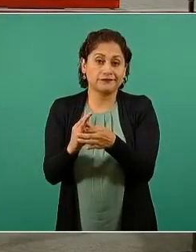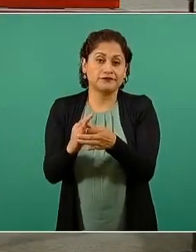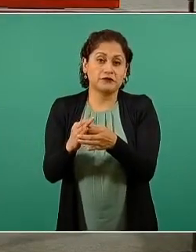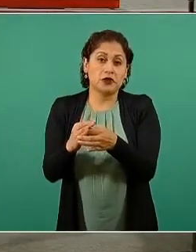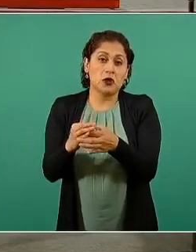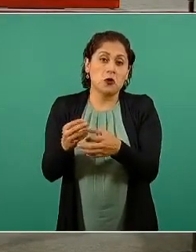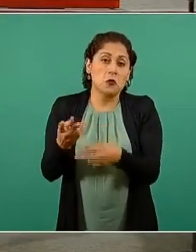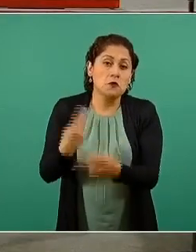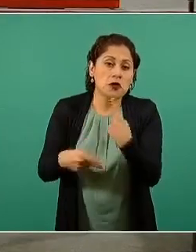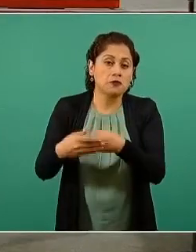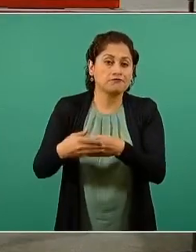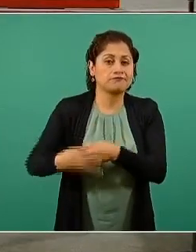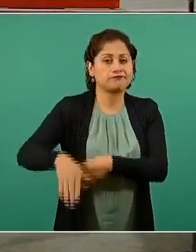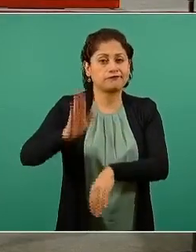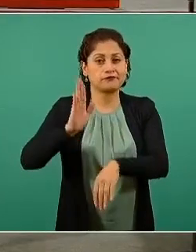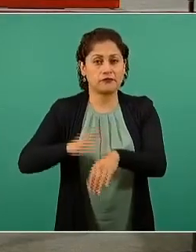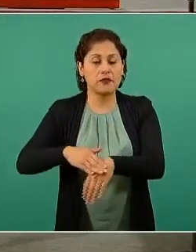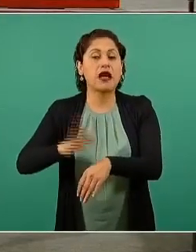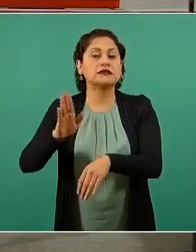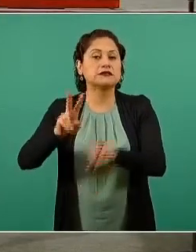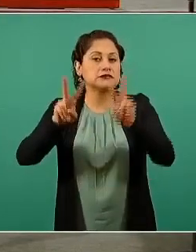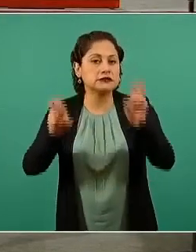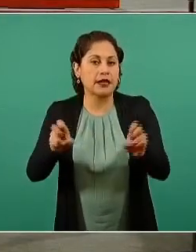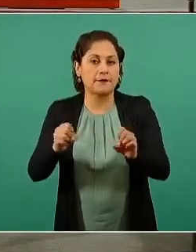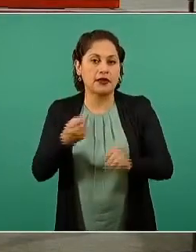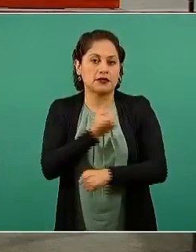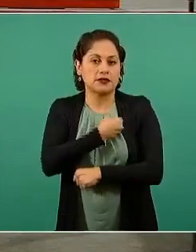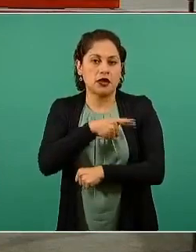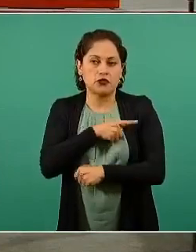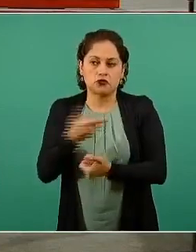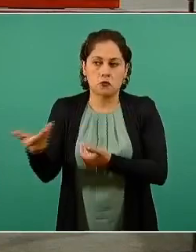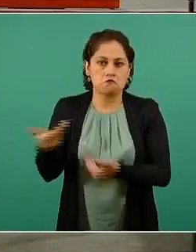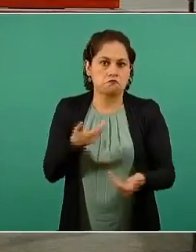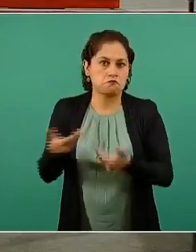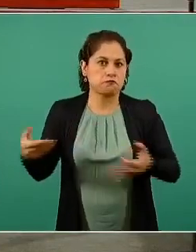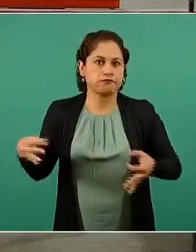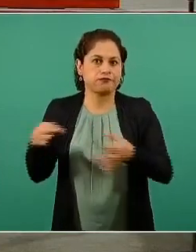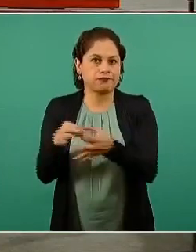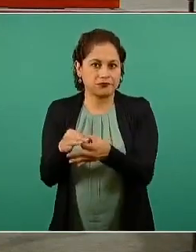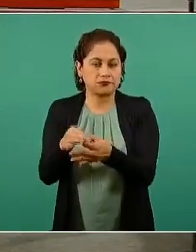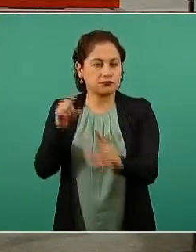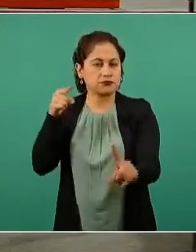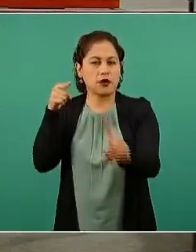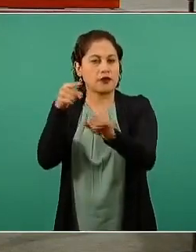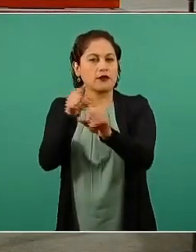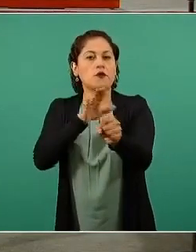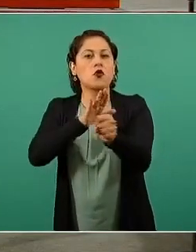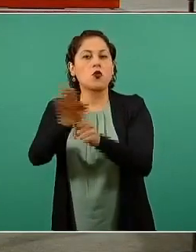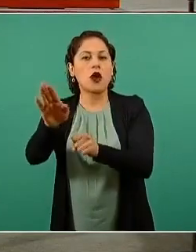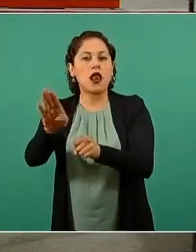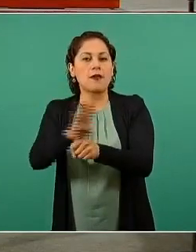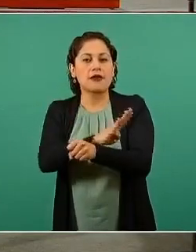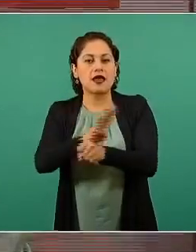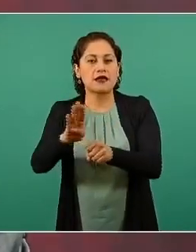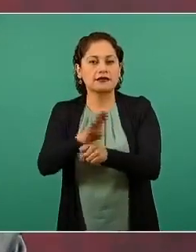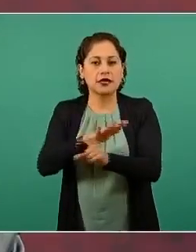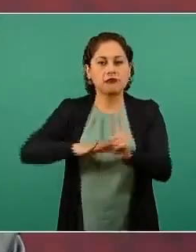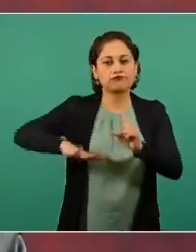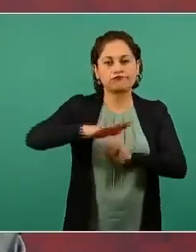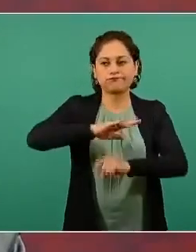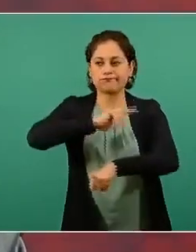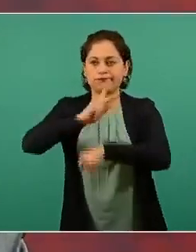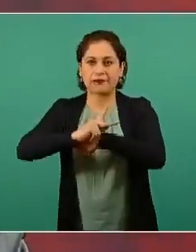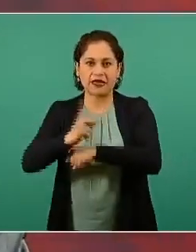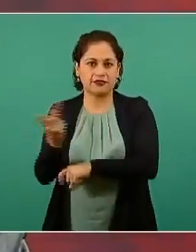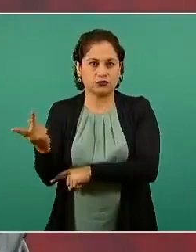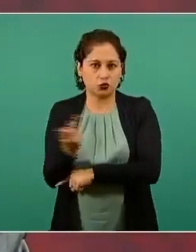en preparación y respuesta ante emergencias de salud, con una perspectiva de bienestar social que comparten ambas naciones. De no